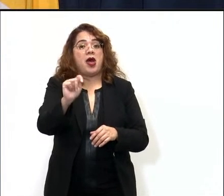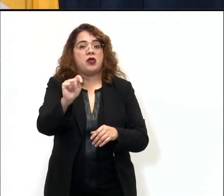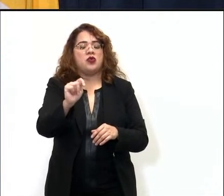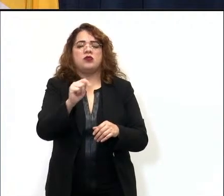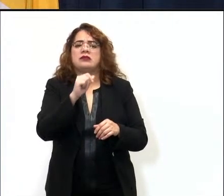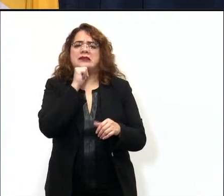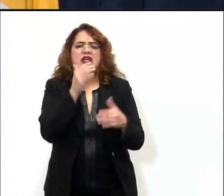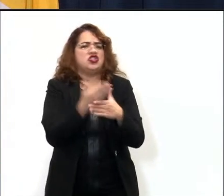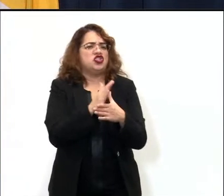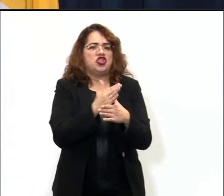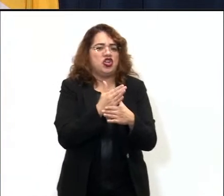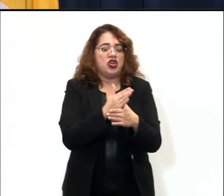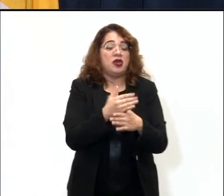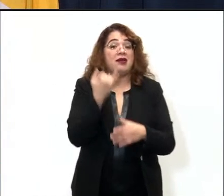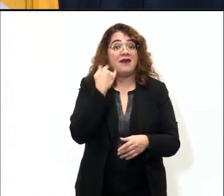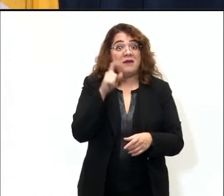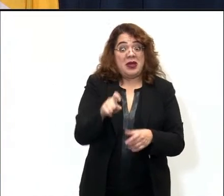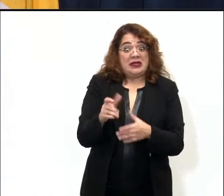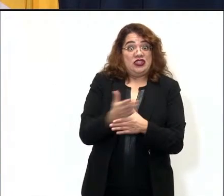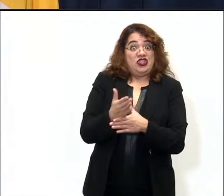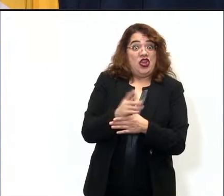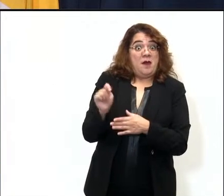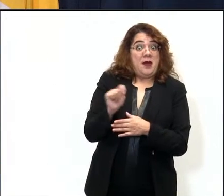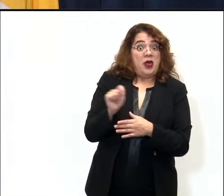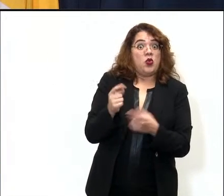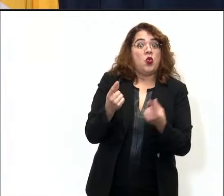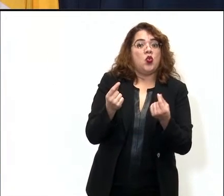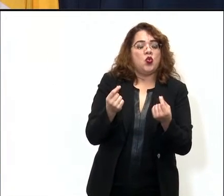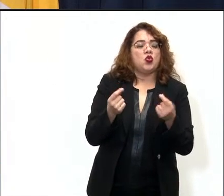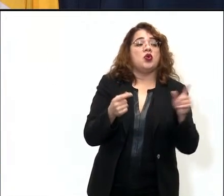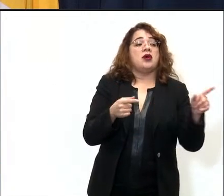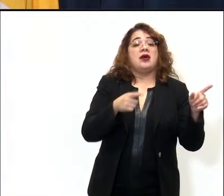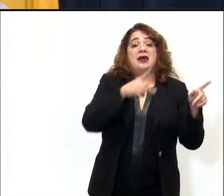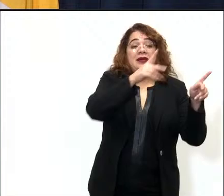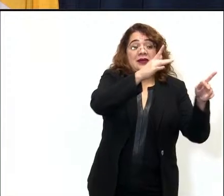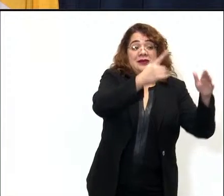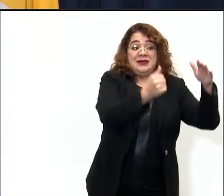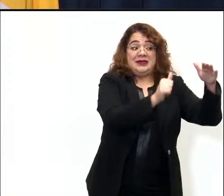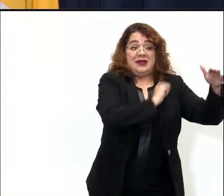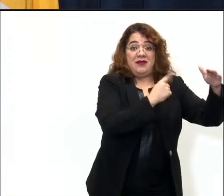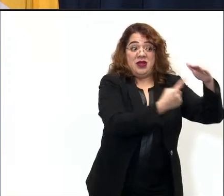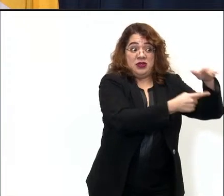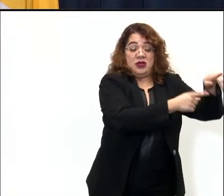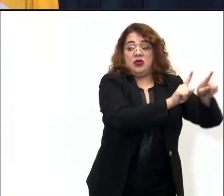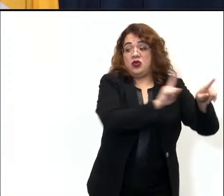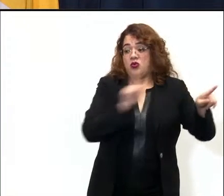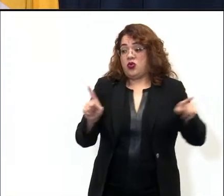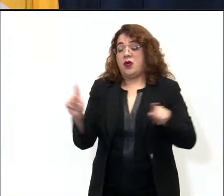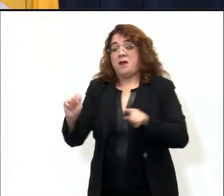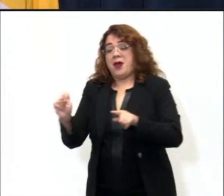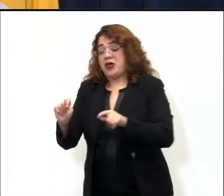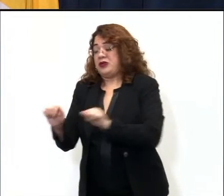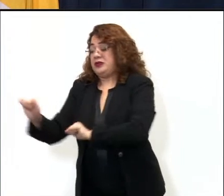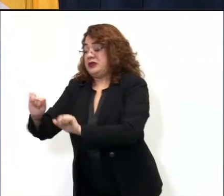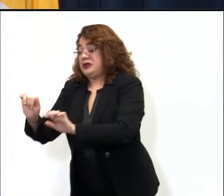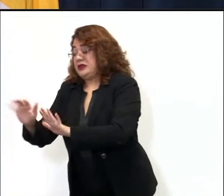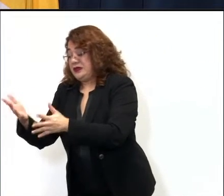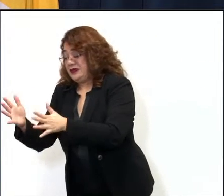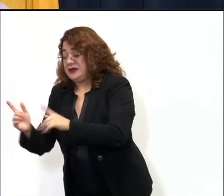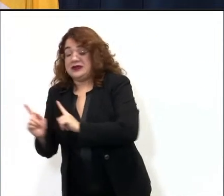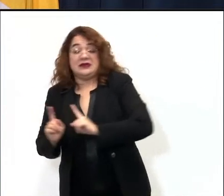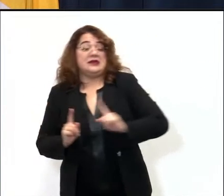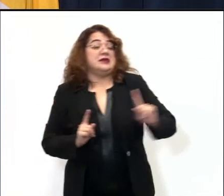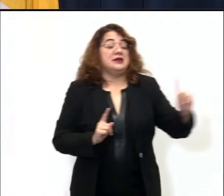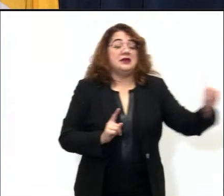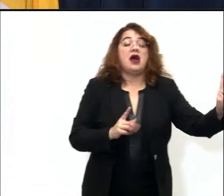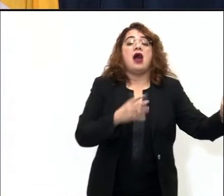posible. Esto es especialmente importante para los compañeros de casa que corren un mayor riesgo de sufrir una